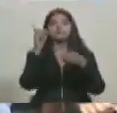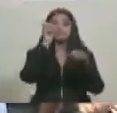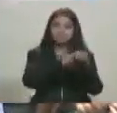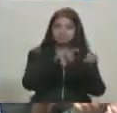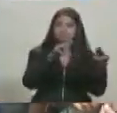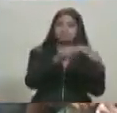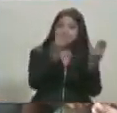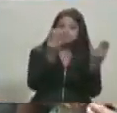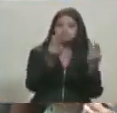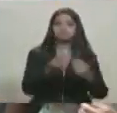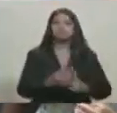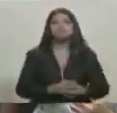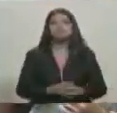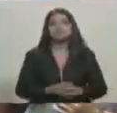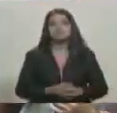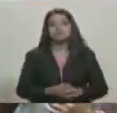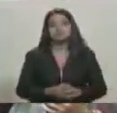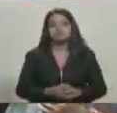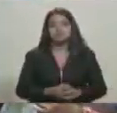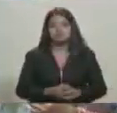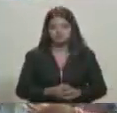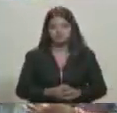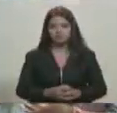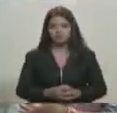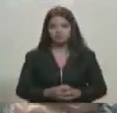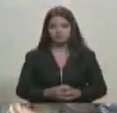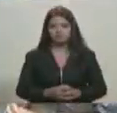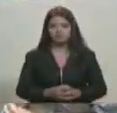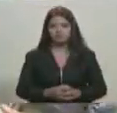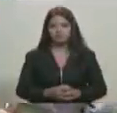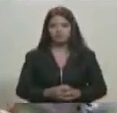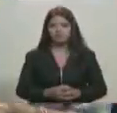a esta instancia de la Asamblea Nacional Constituyente, estará regresando.